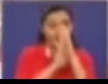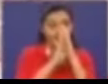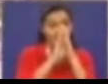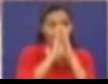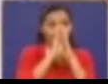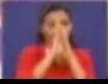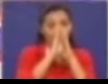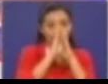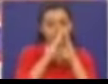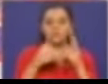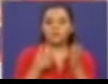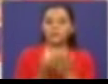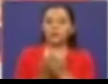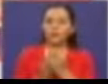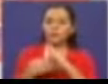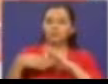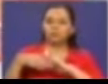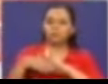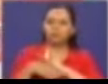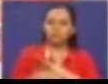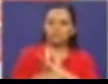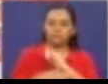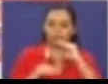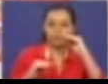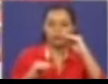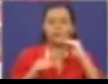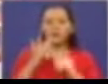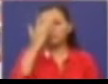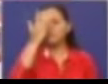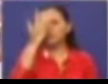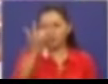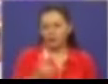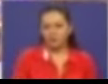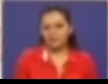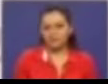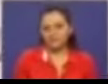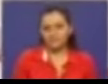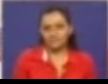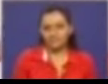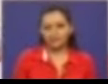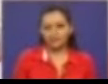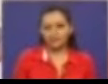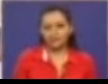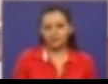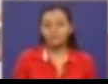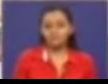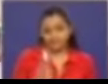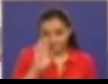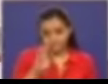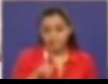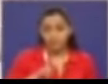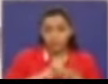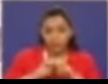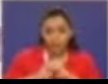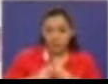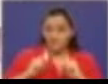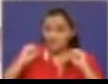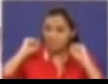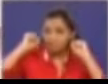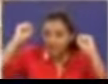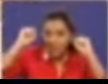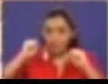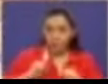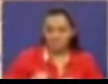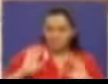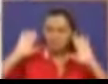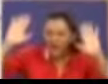tenemos menos nivel de actividad económica. ¿Saben por qué es eso? Por todas las bullas, por todas las manifestaciones